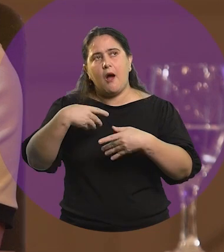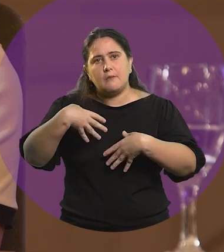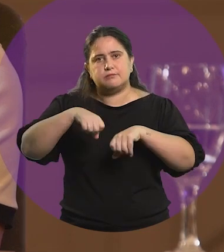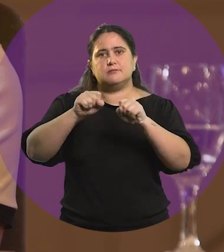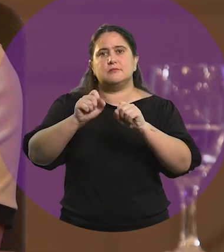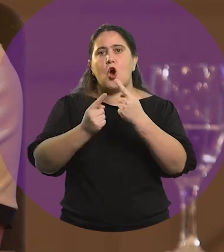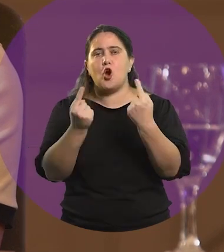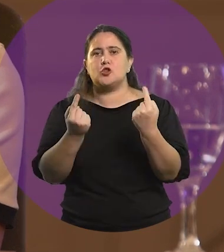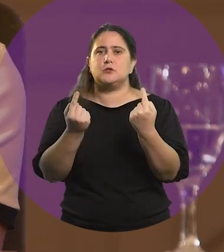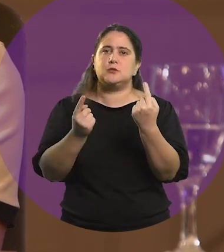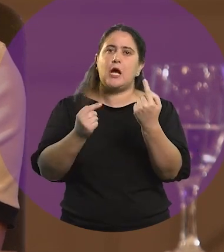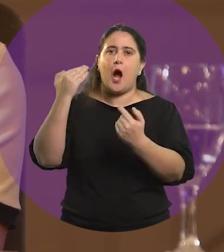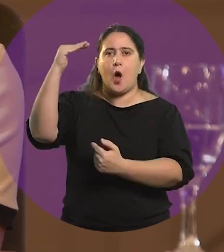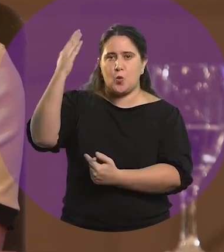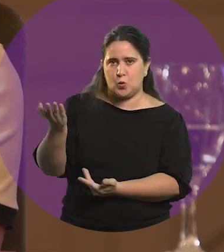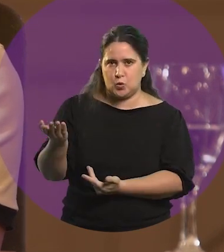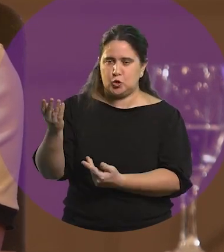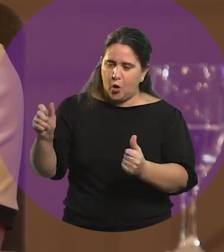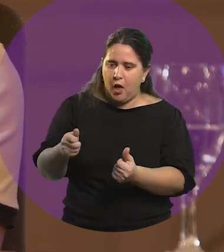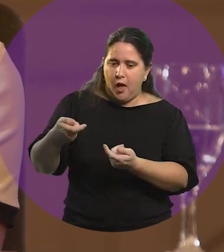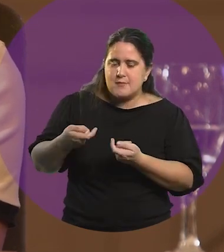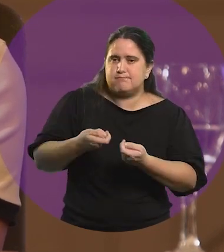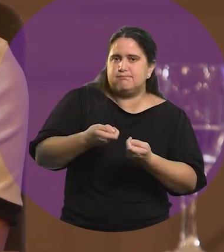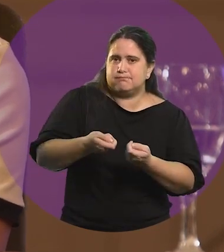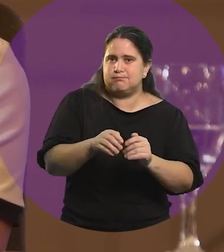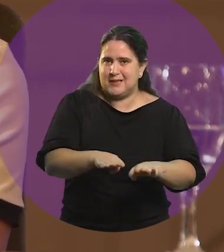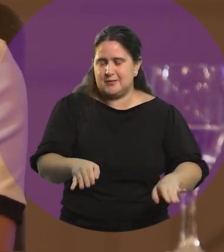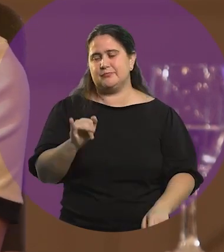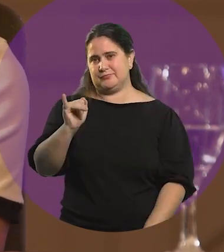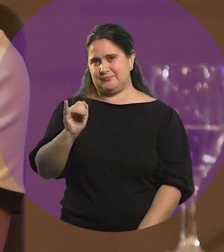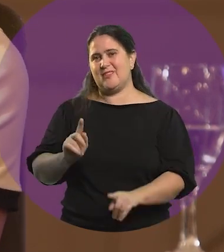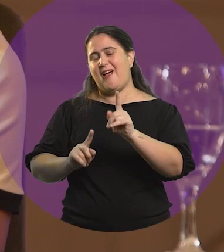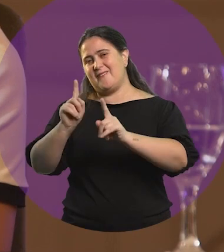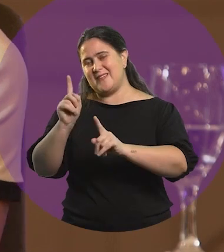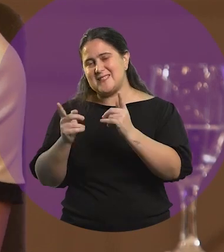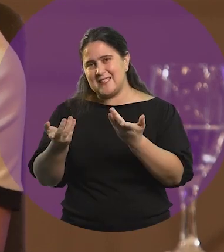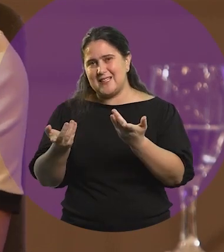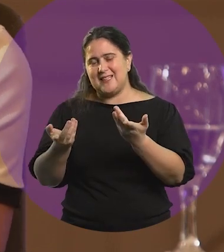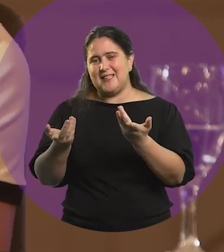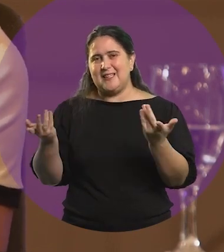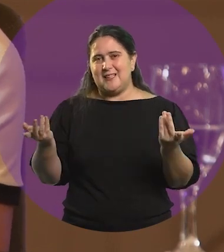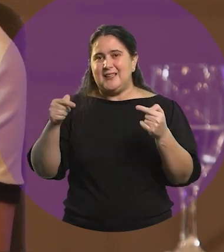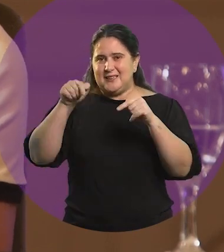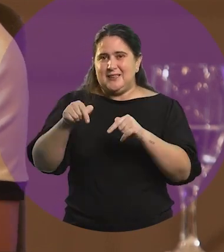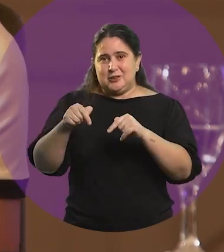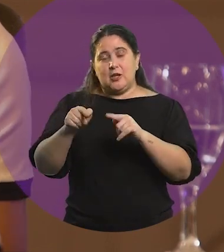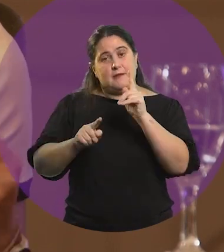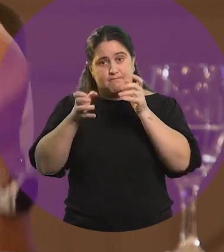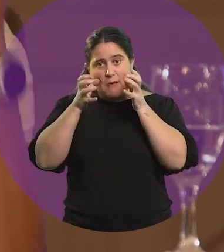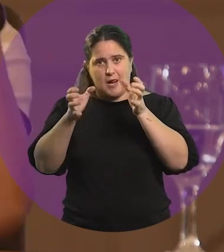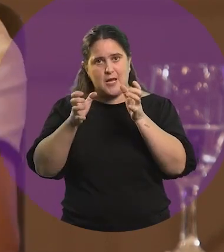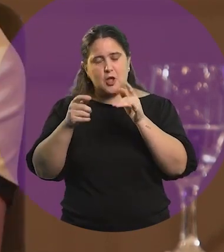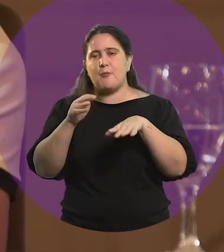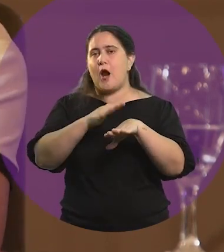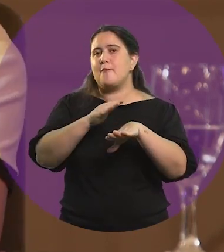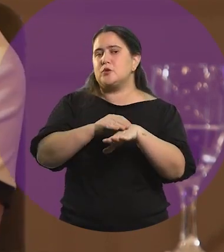ver con los adultos accionando sobre eso. Totalmente. A veces que eso es un riesgo también,